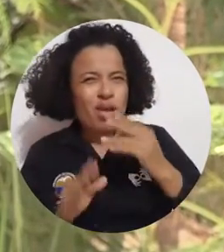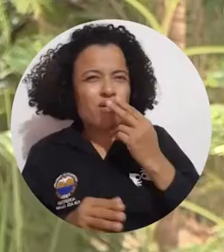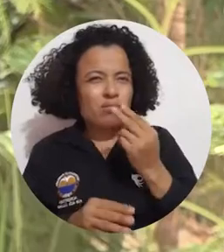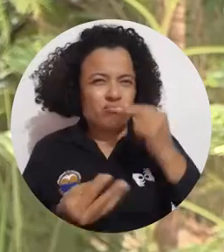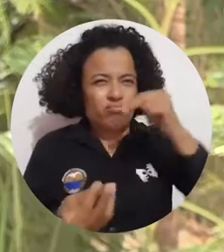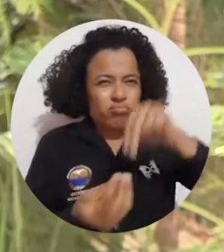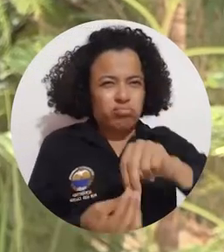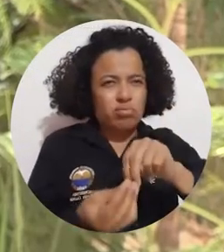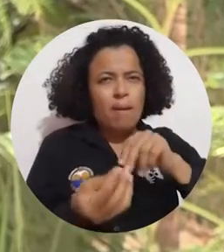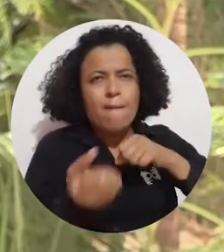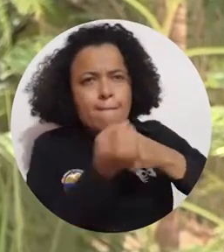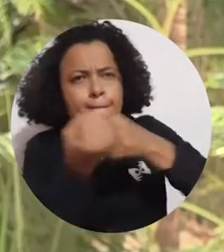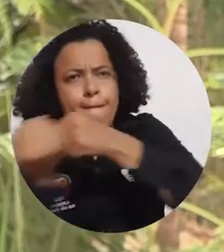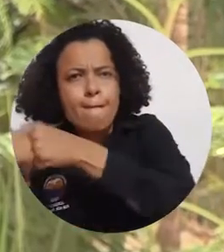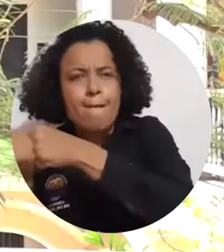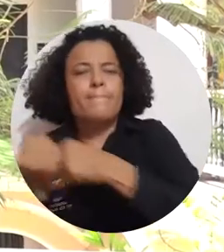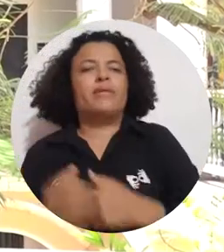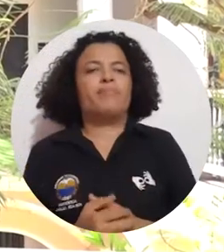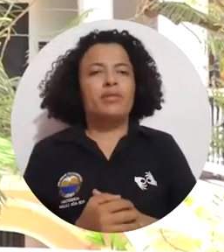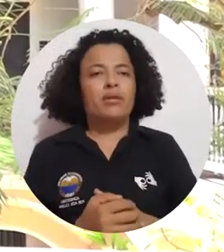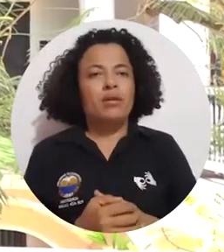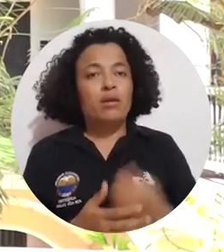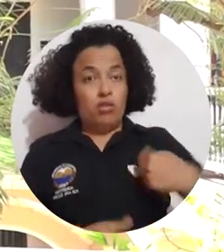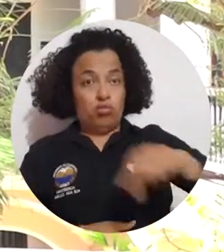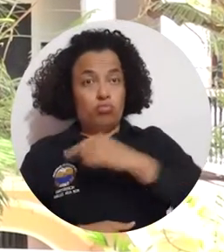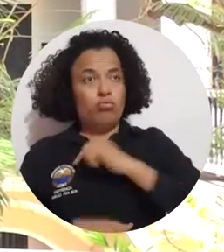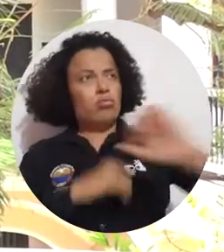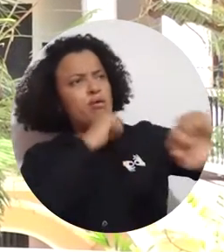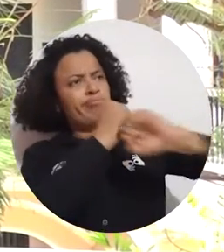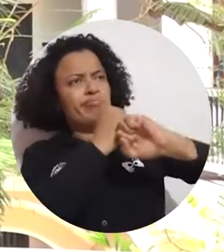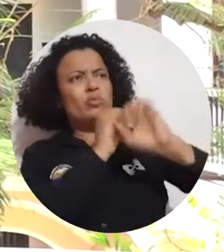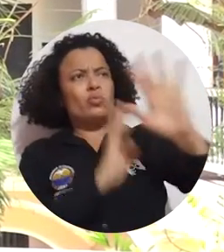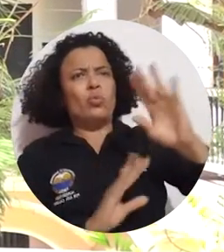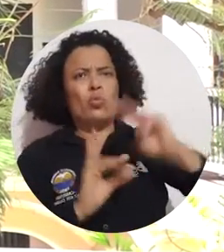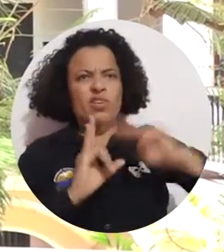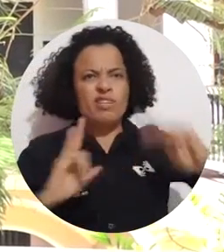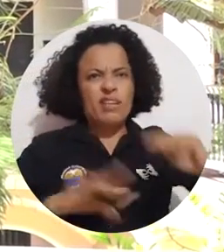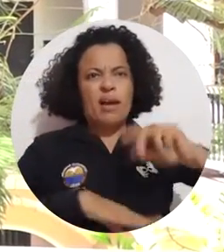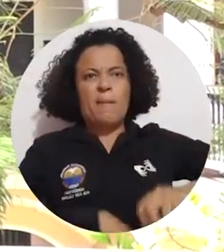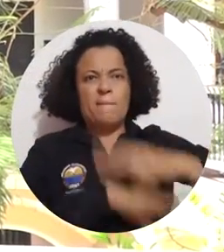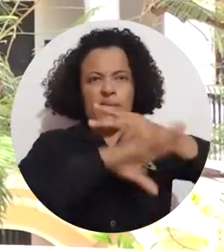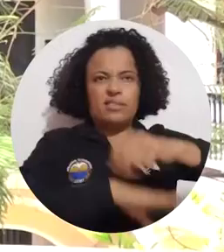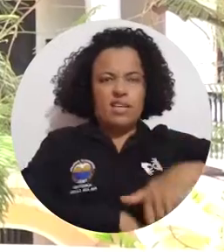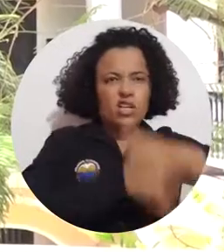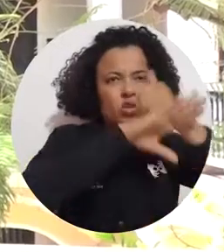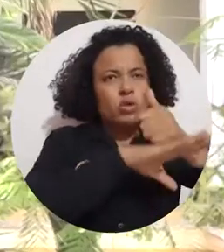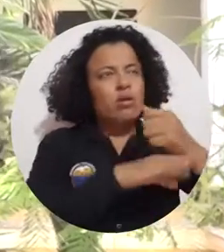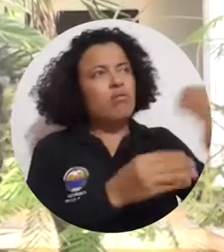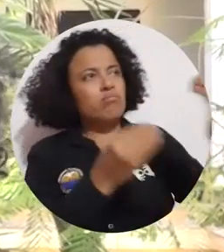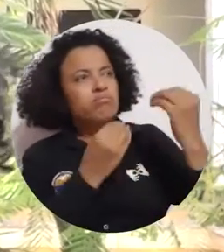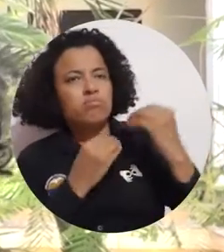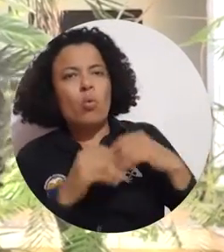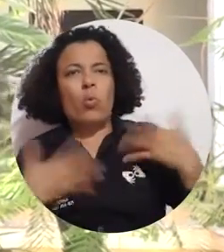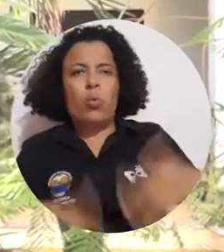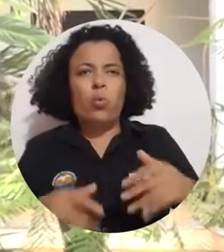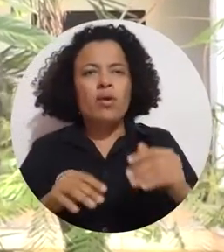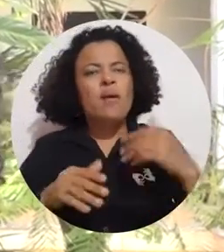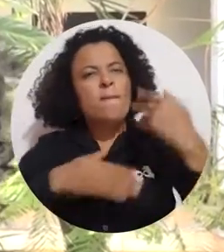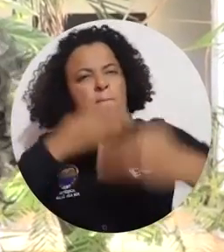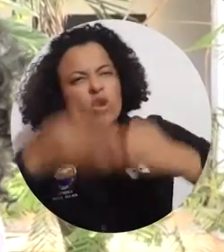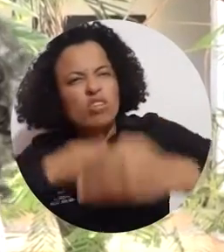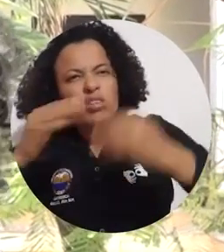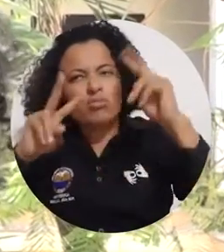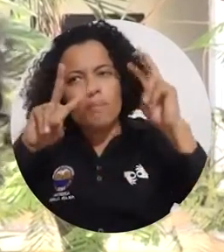apoyando a todas las poblaciones indígenas. Nos sentimos súper apoyados por la Universidad del Magdalena y la Vicerrectoría, pues con todos los procesos